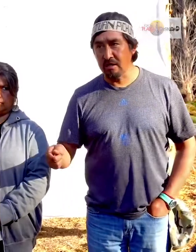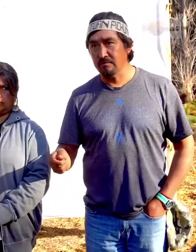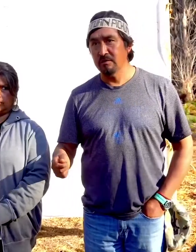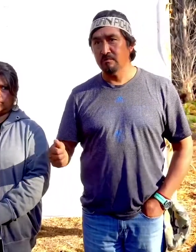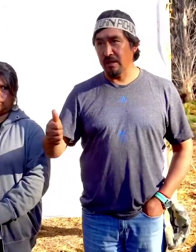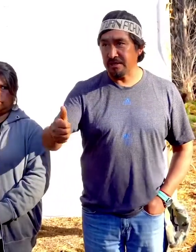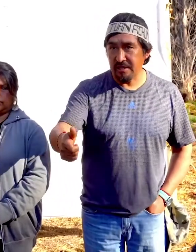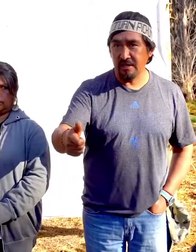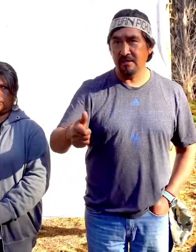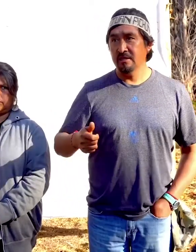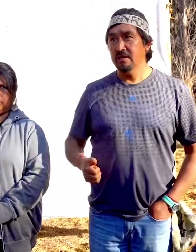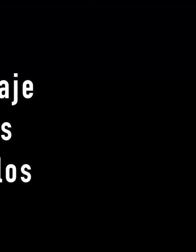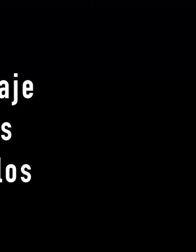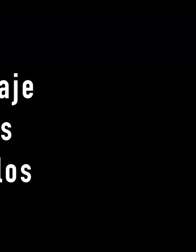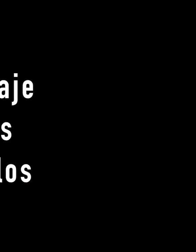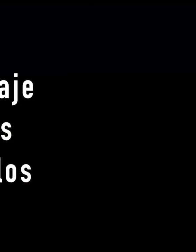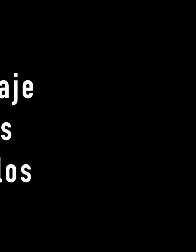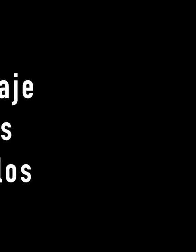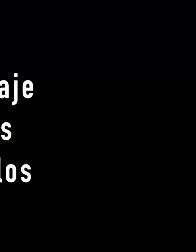pinos de escadipto, por la sequía.